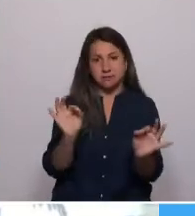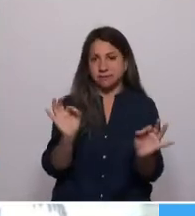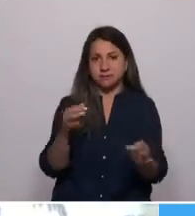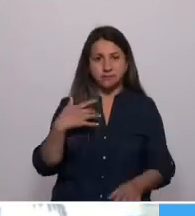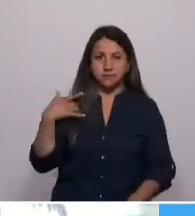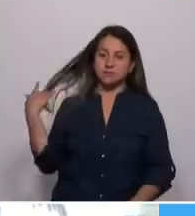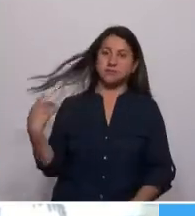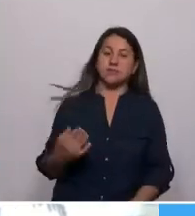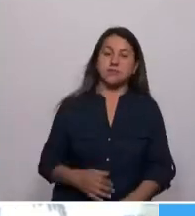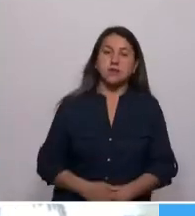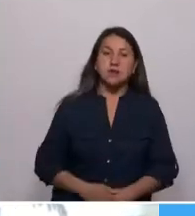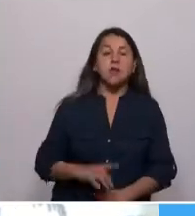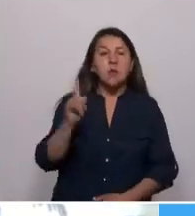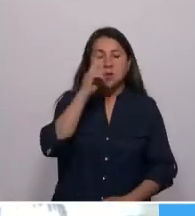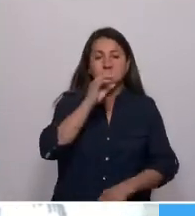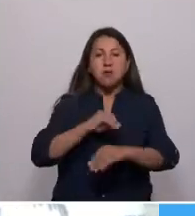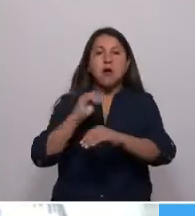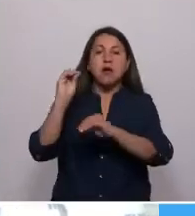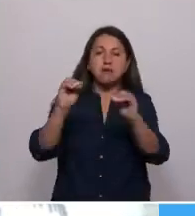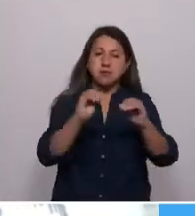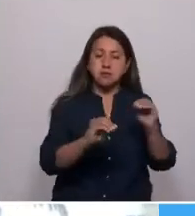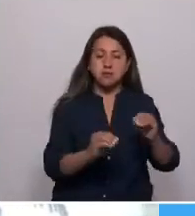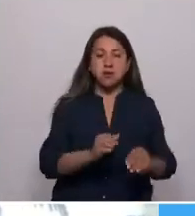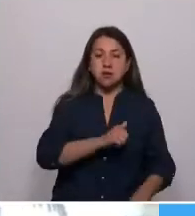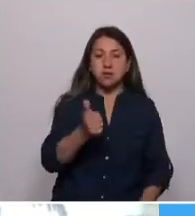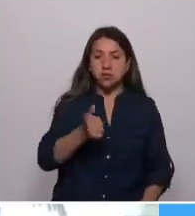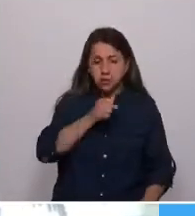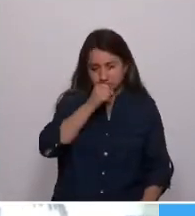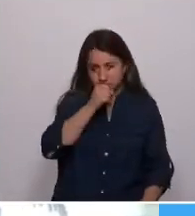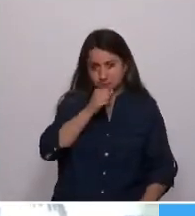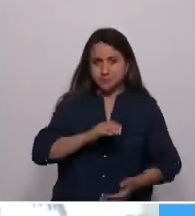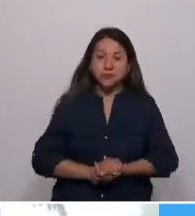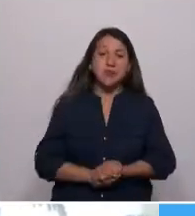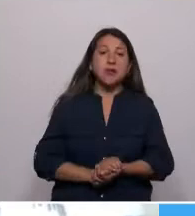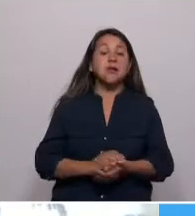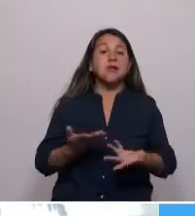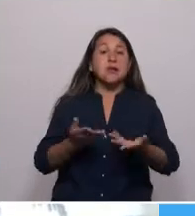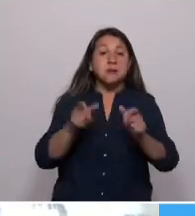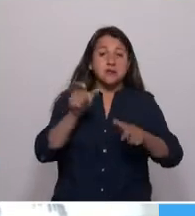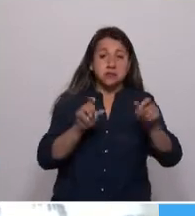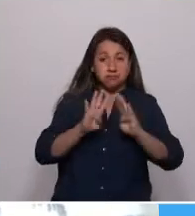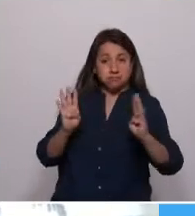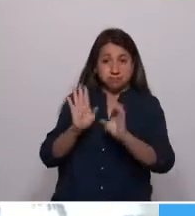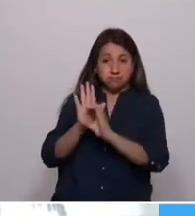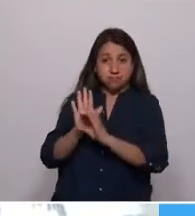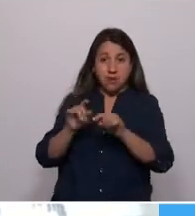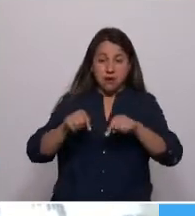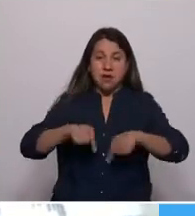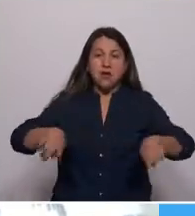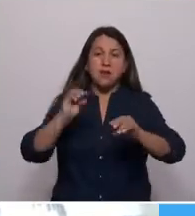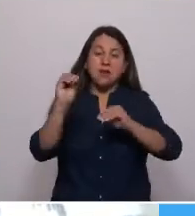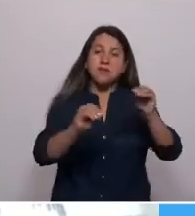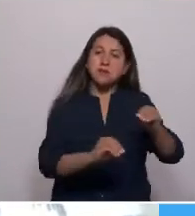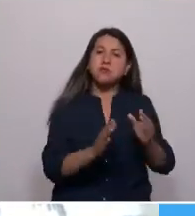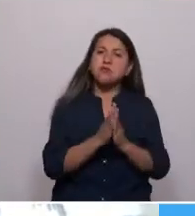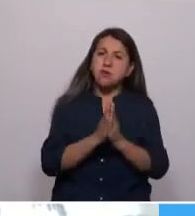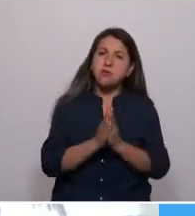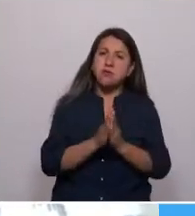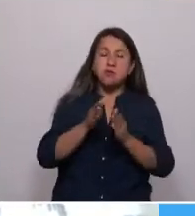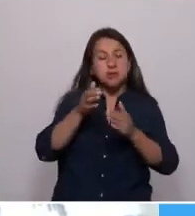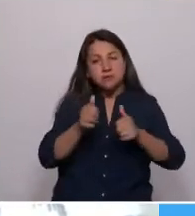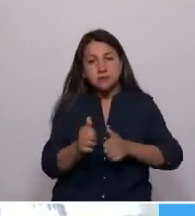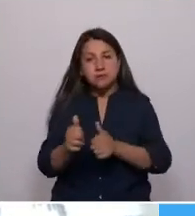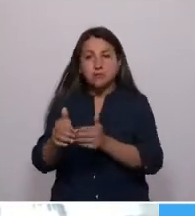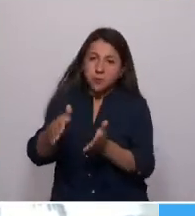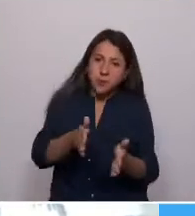último llamado a todos los convencionales presentes para quien vendemos el rumbo que hemos